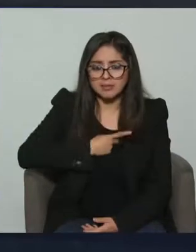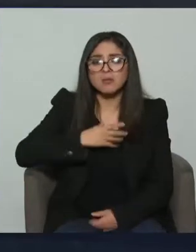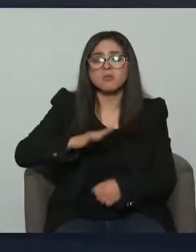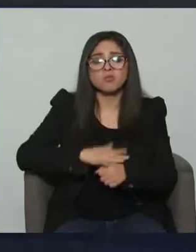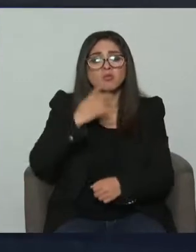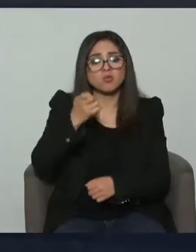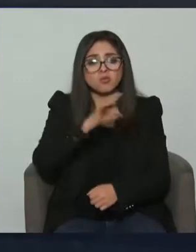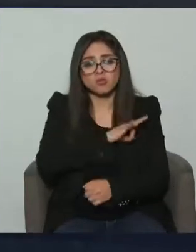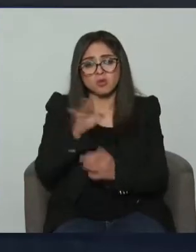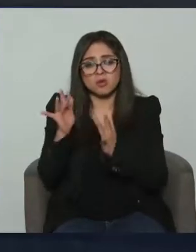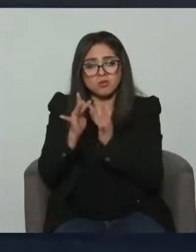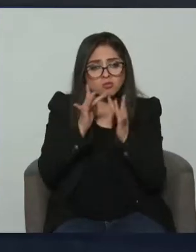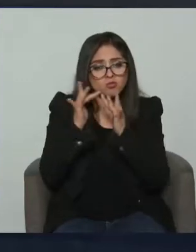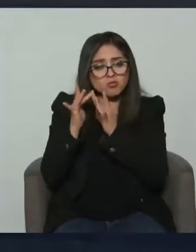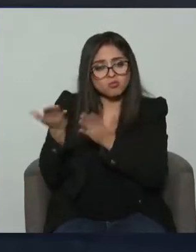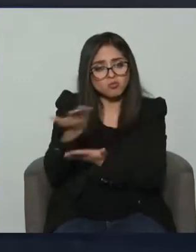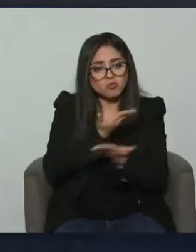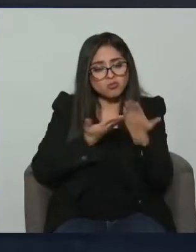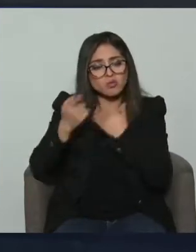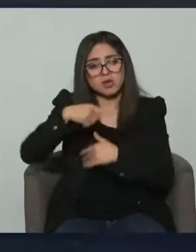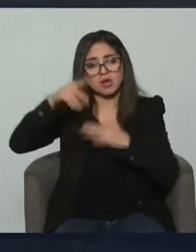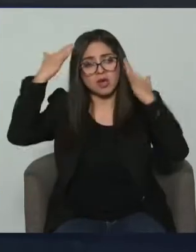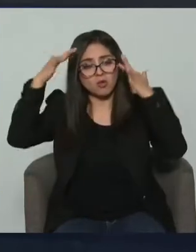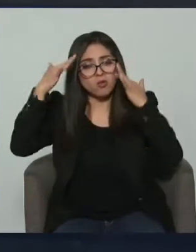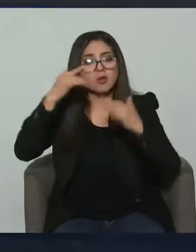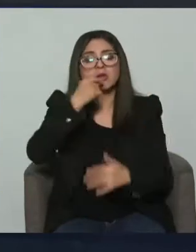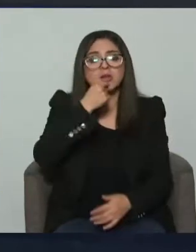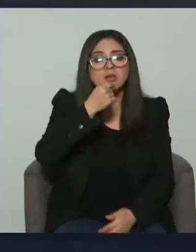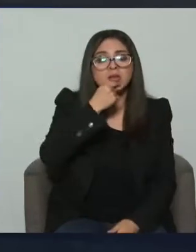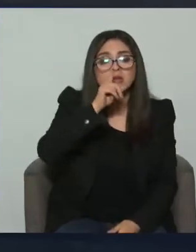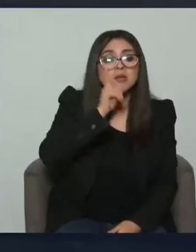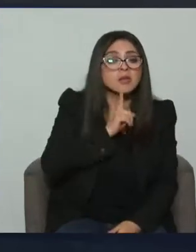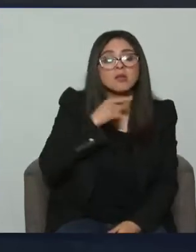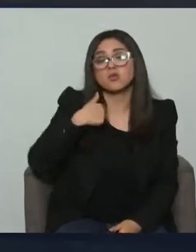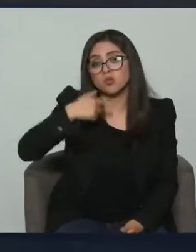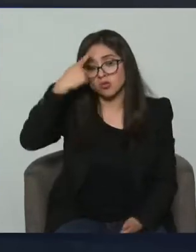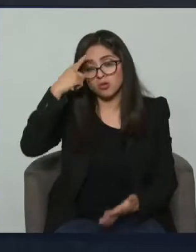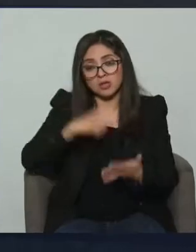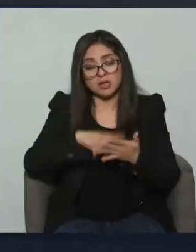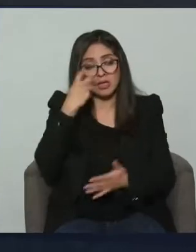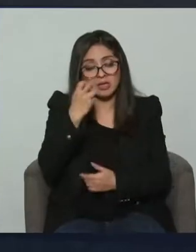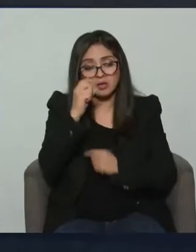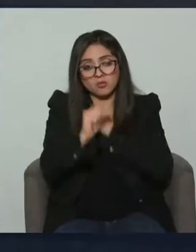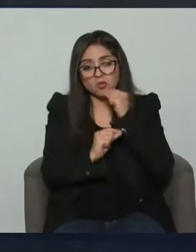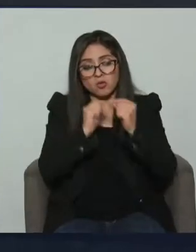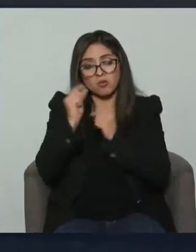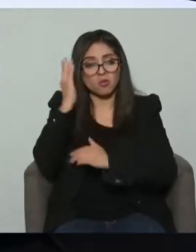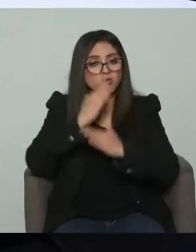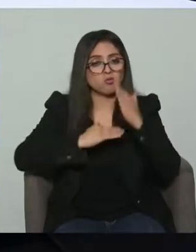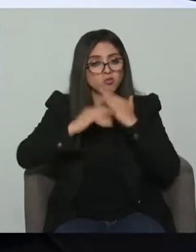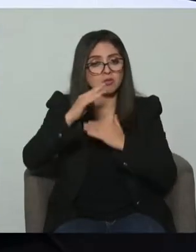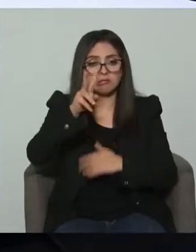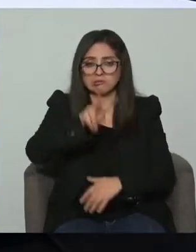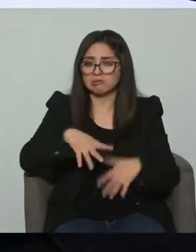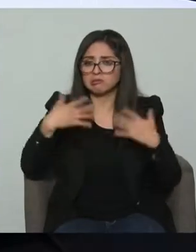está pasando y preguntarles también e incluirlos en las decisiones que a ellos les competen, ¿no? ¿Qué preguntas hay que